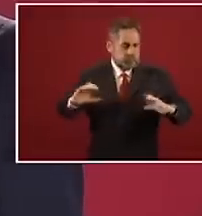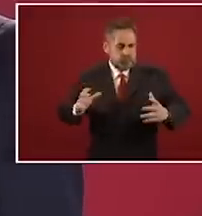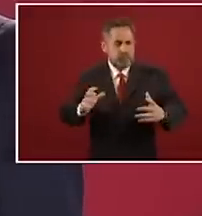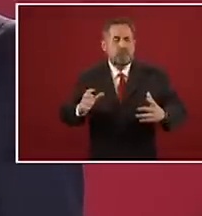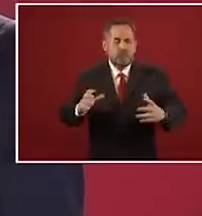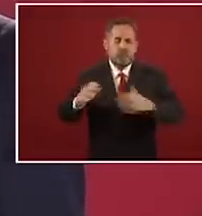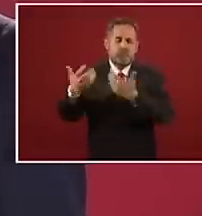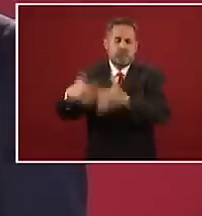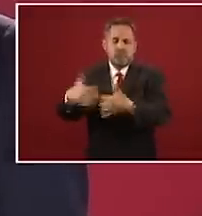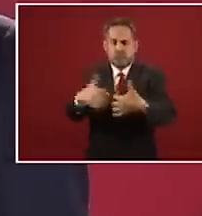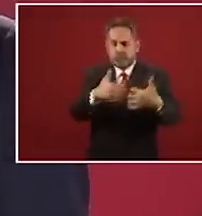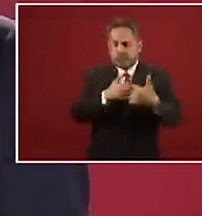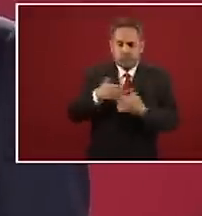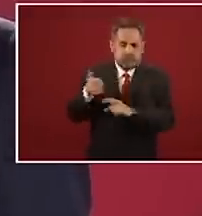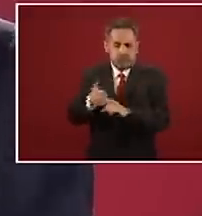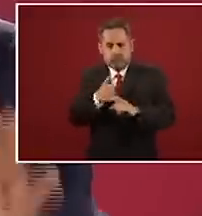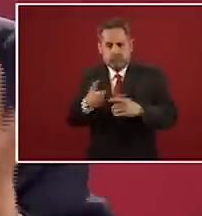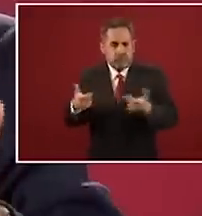empresa.